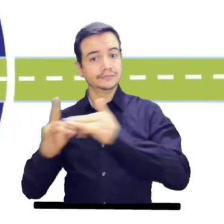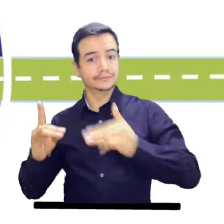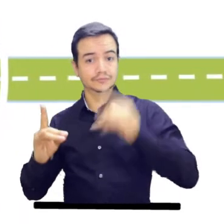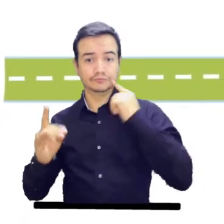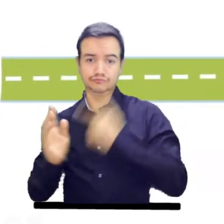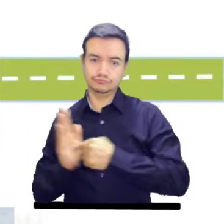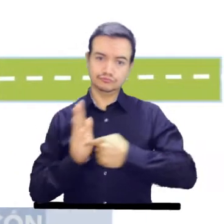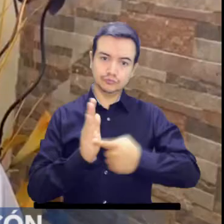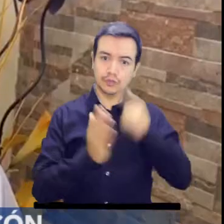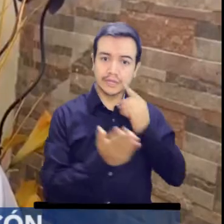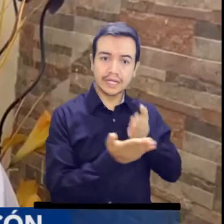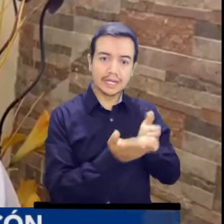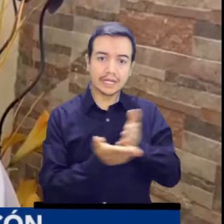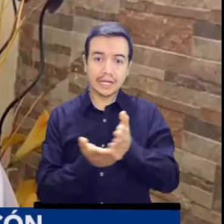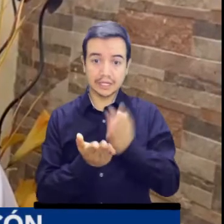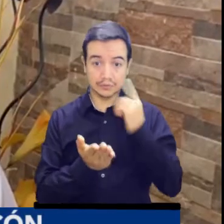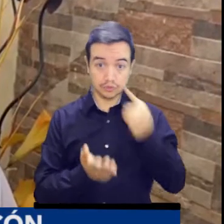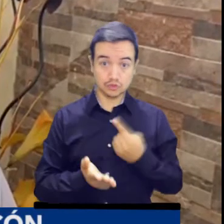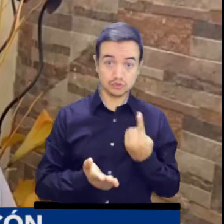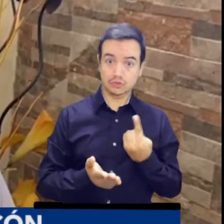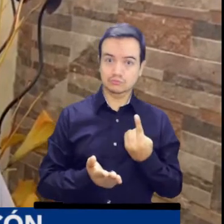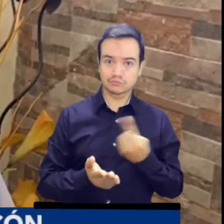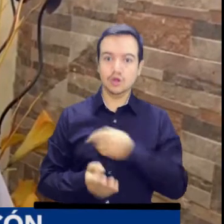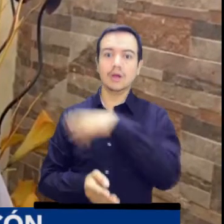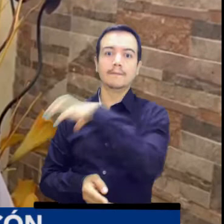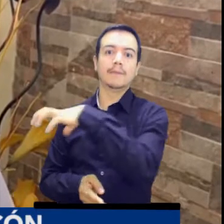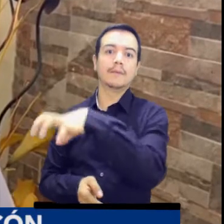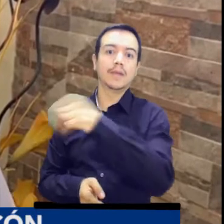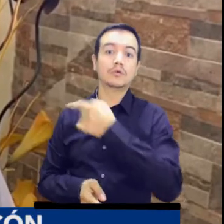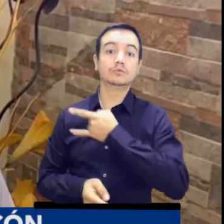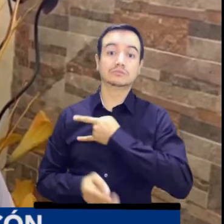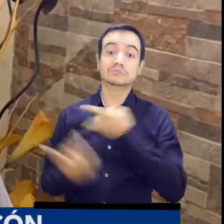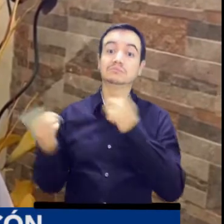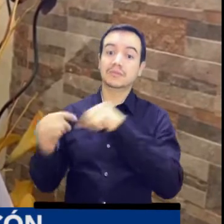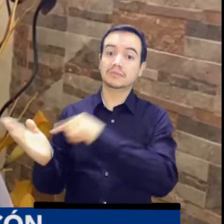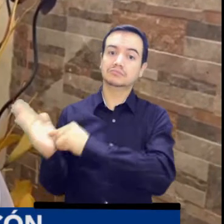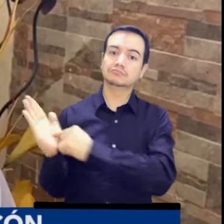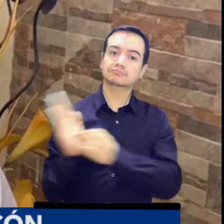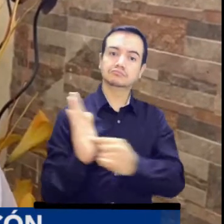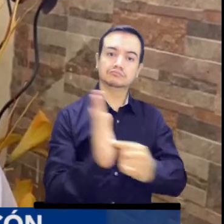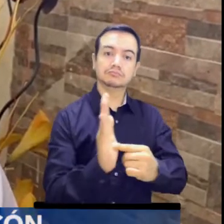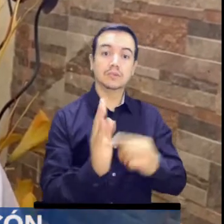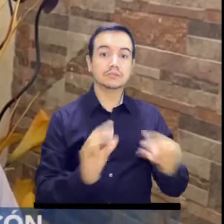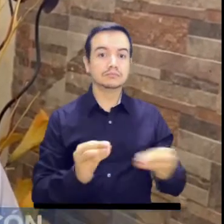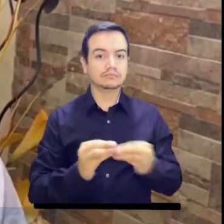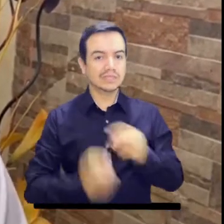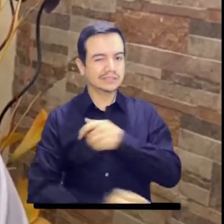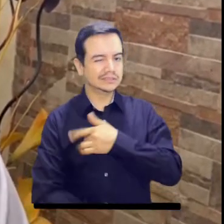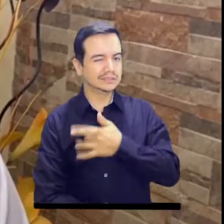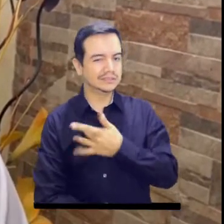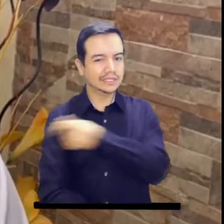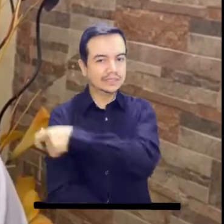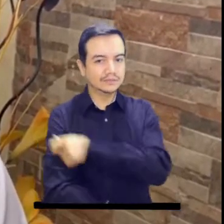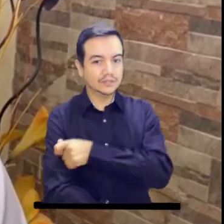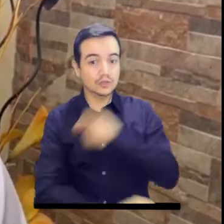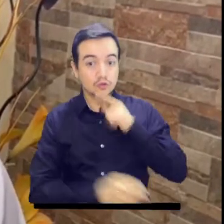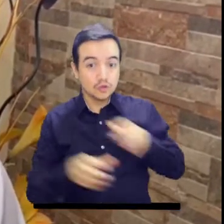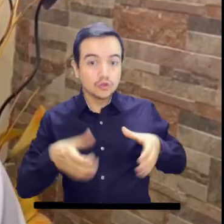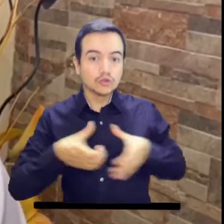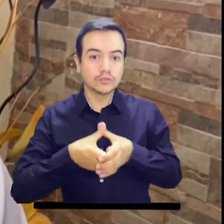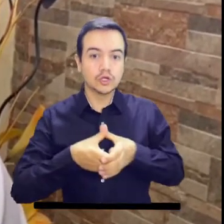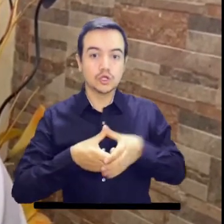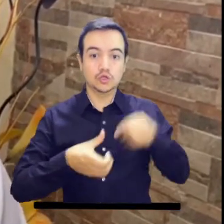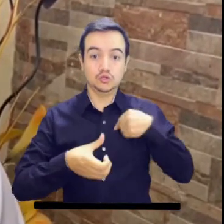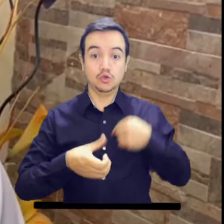al igual que lo hicieron las demás instituciones de educación superior y de capacitación y creemos que este comité universidad-empresa-estado